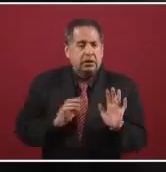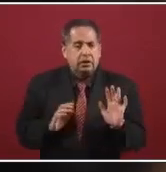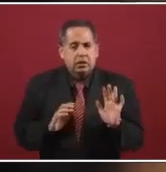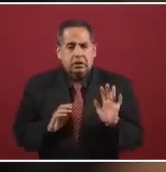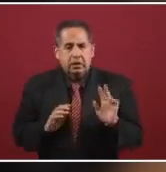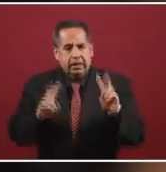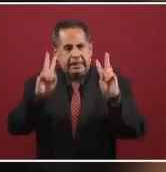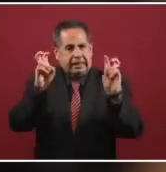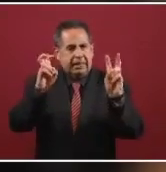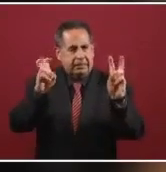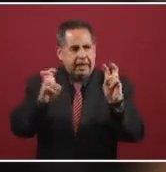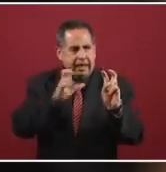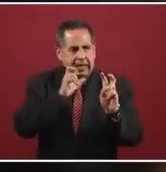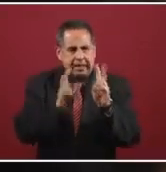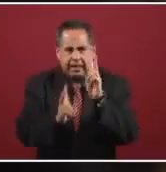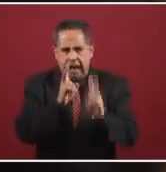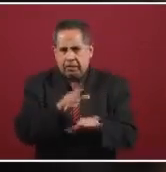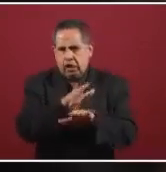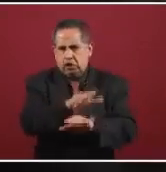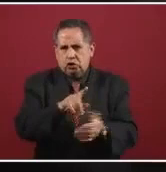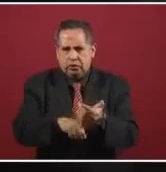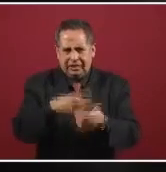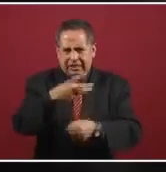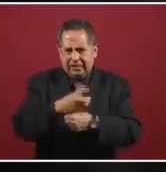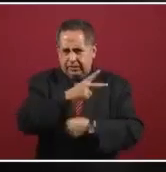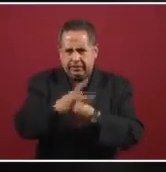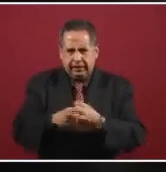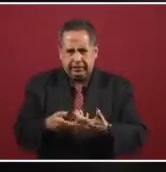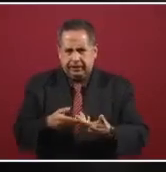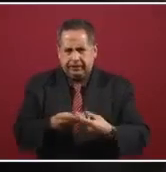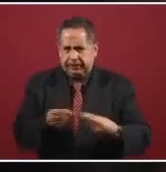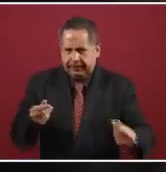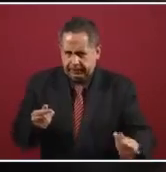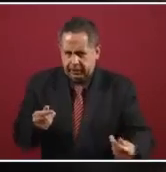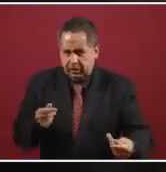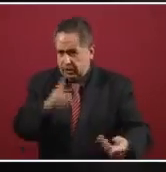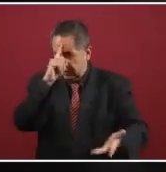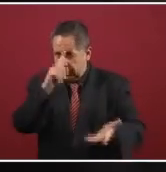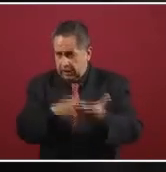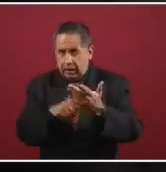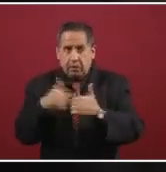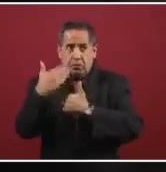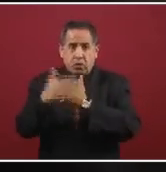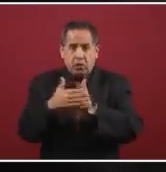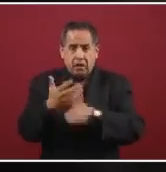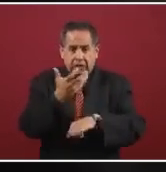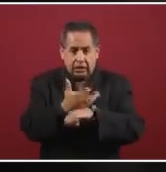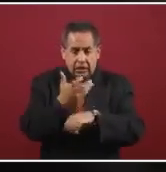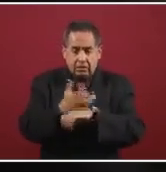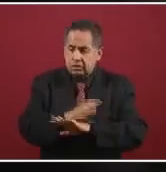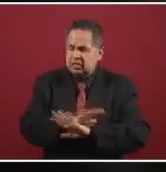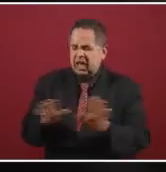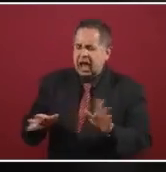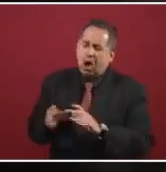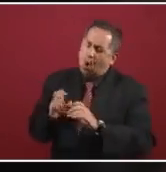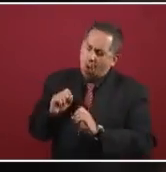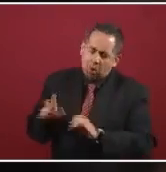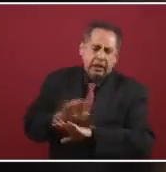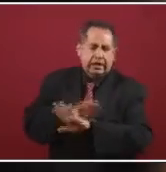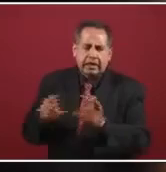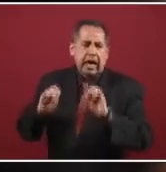el tema de la mesa de negociación. ¿Usted cree que Estados Unidos va a quitar el dedo del renglón de que